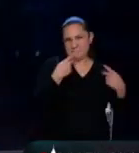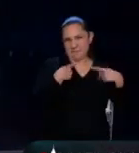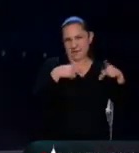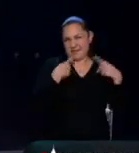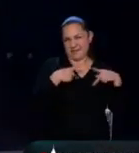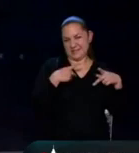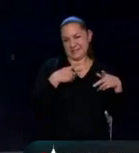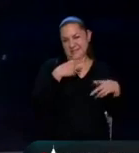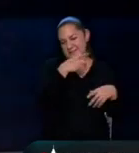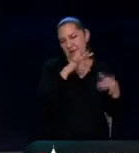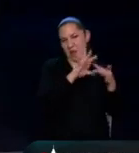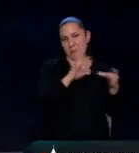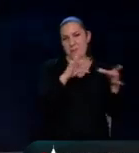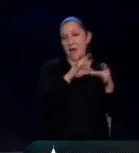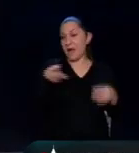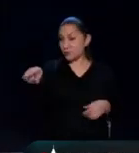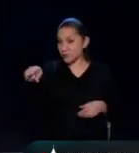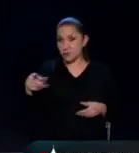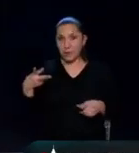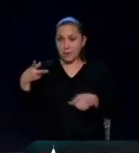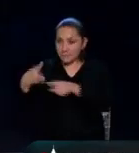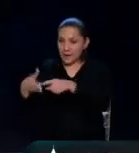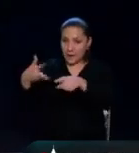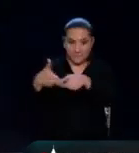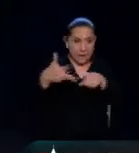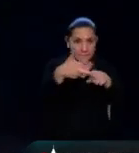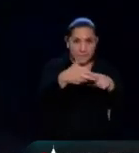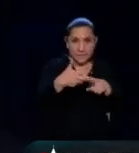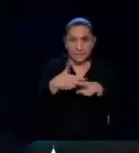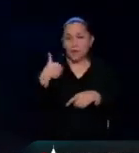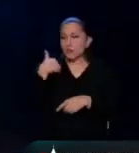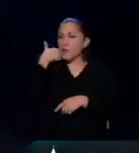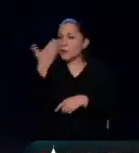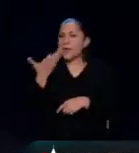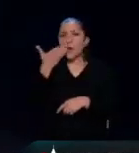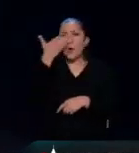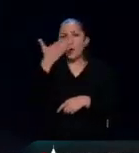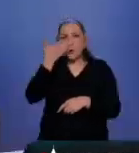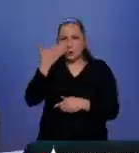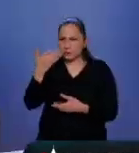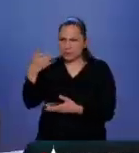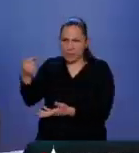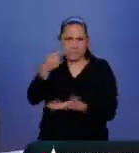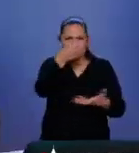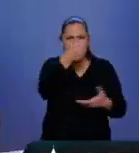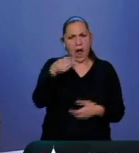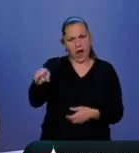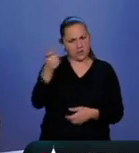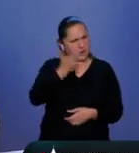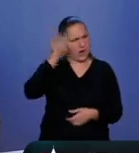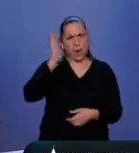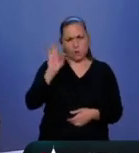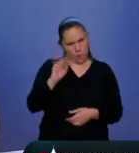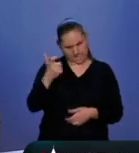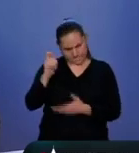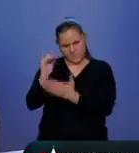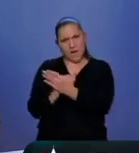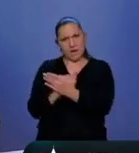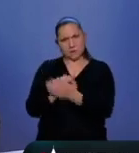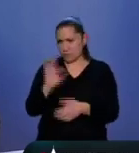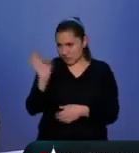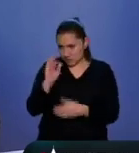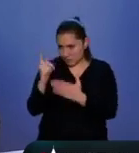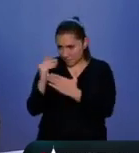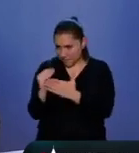oiga, pero las rosas que usted quiere cuestan tanto. Pues no, consígame las más baratas o si no, no le doy el trabajo. Bueno, no, cuestan esto y